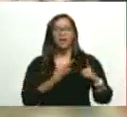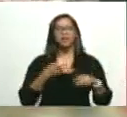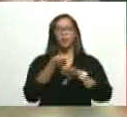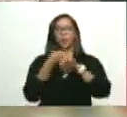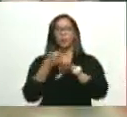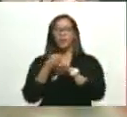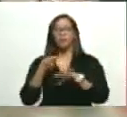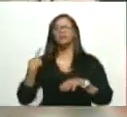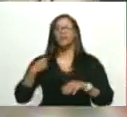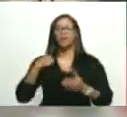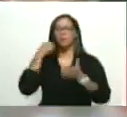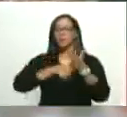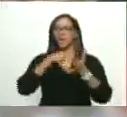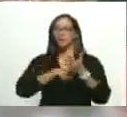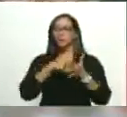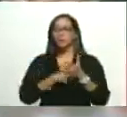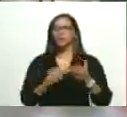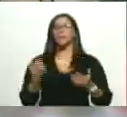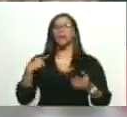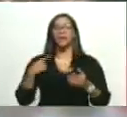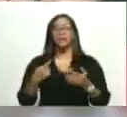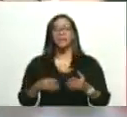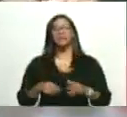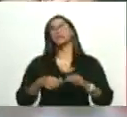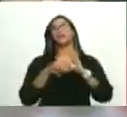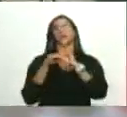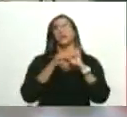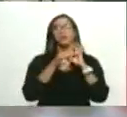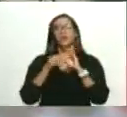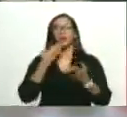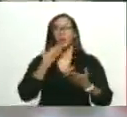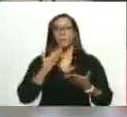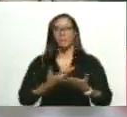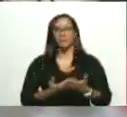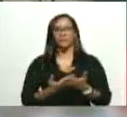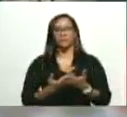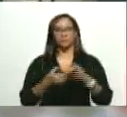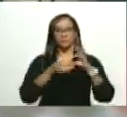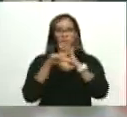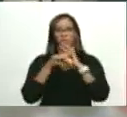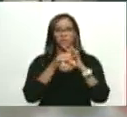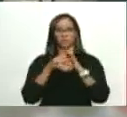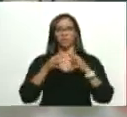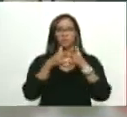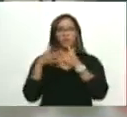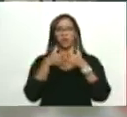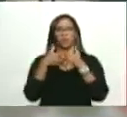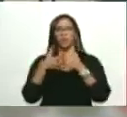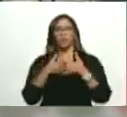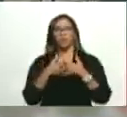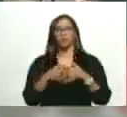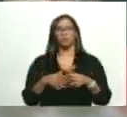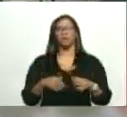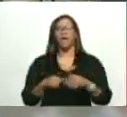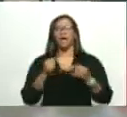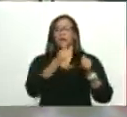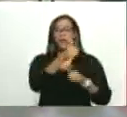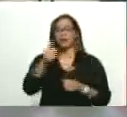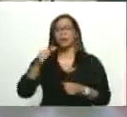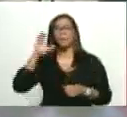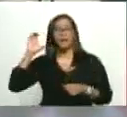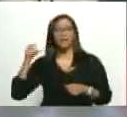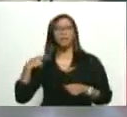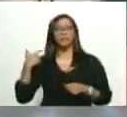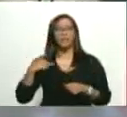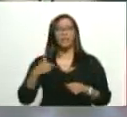otro, tenemos que luchar para tener una unidad que nos permita tener una relación con los Estados Unidos en otro pie. Ahora, cada país va a tener su